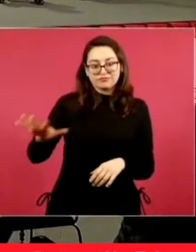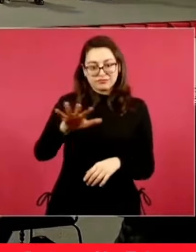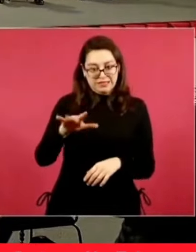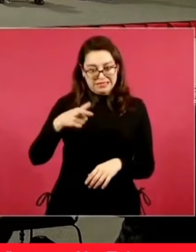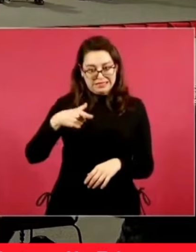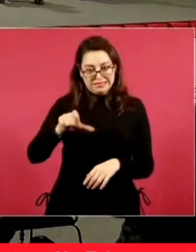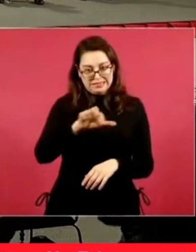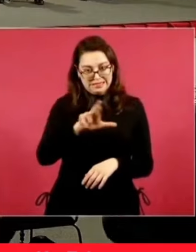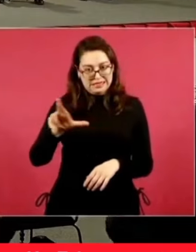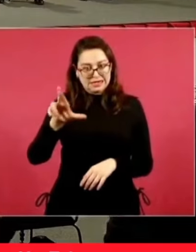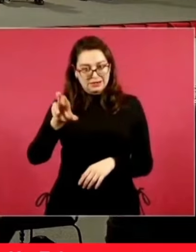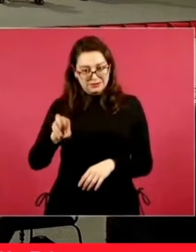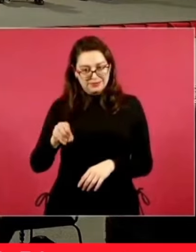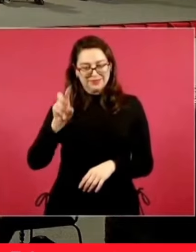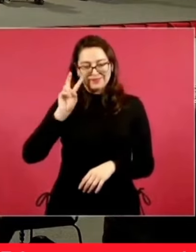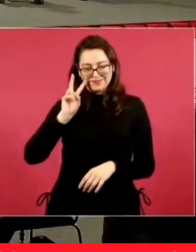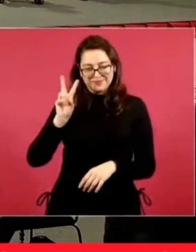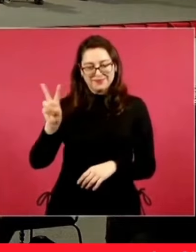Quintana Roo. Adelante.